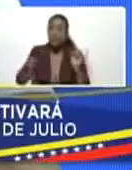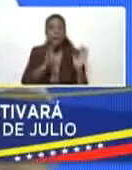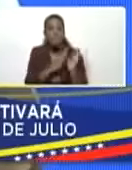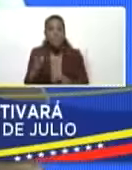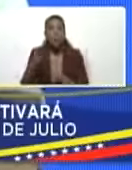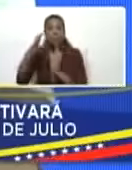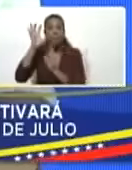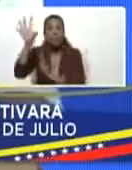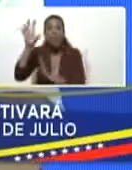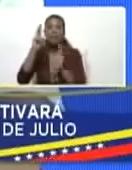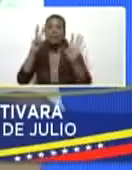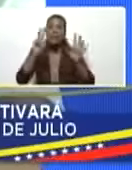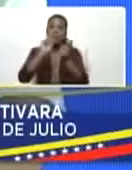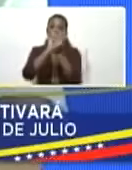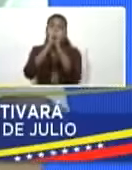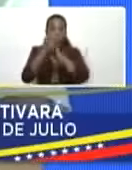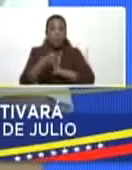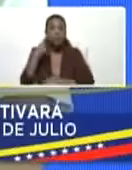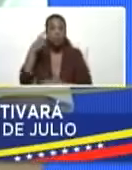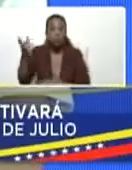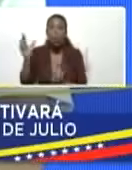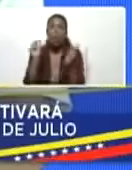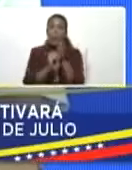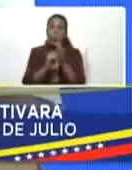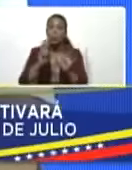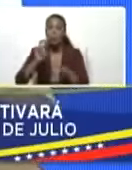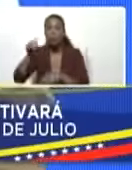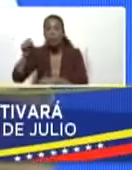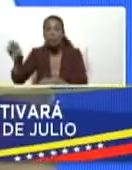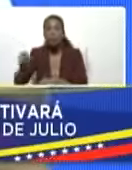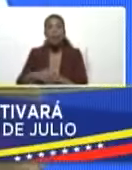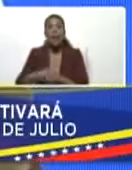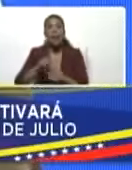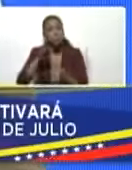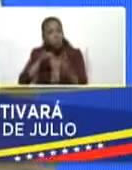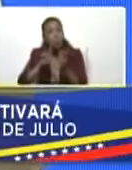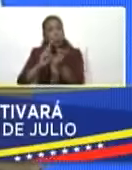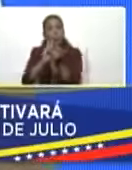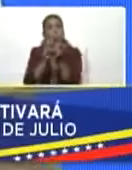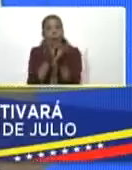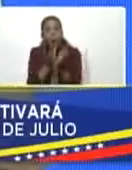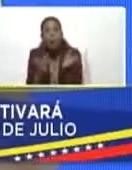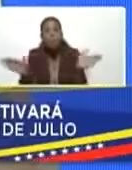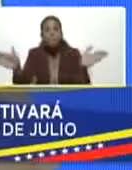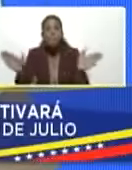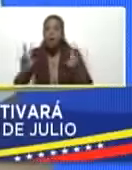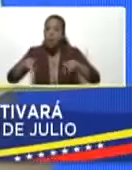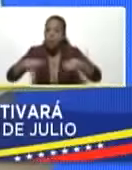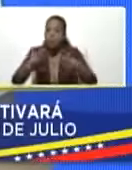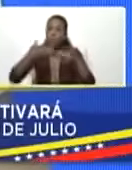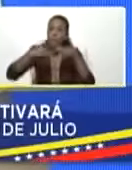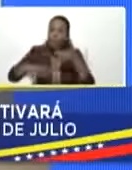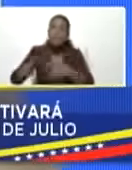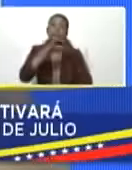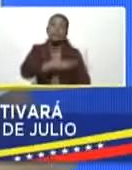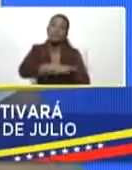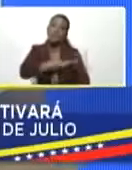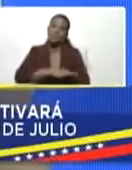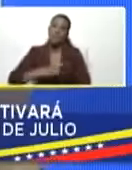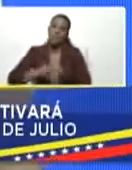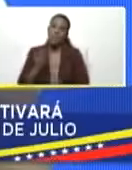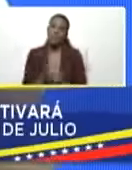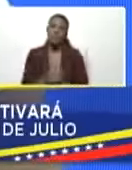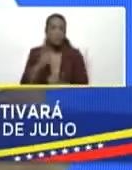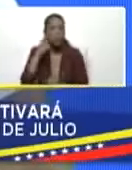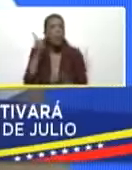de la patria, las 7transformaciones.net. La nueva transición, la nueva época de transición al socialismo. Y creo